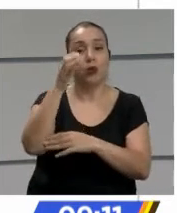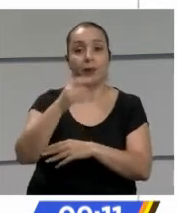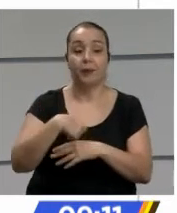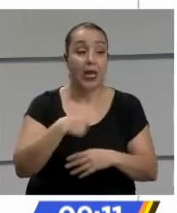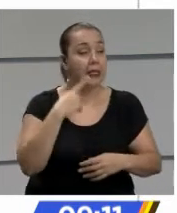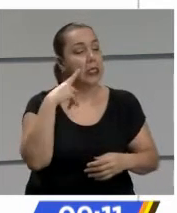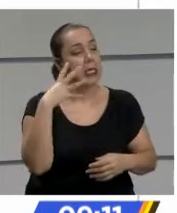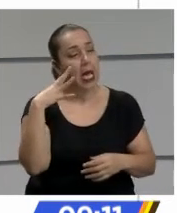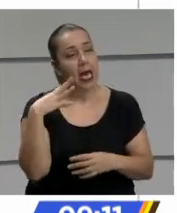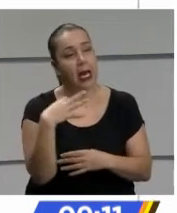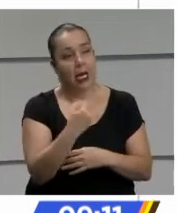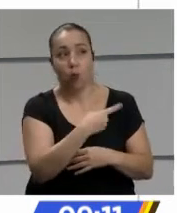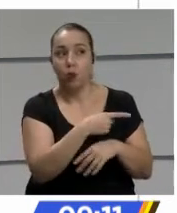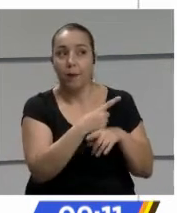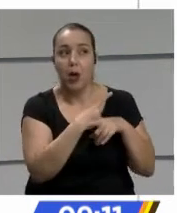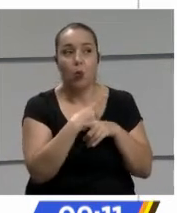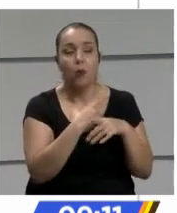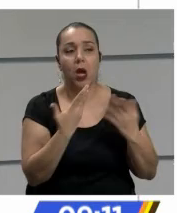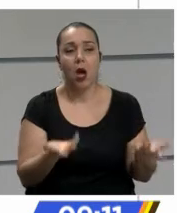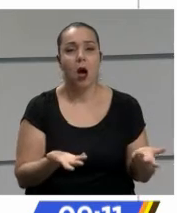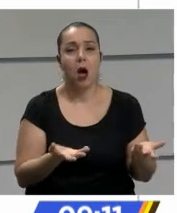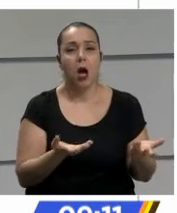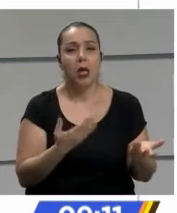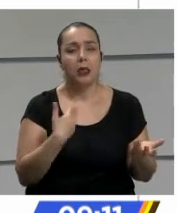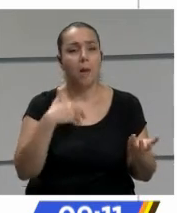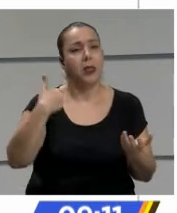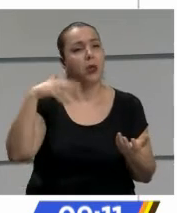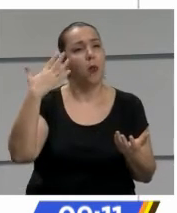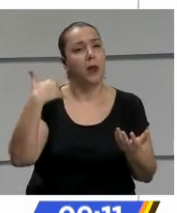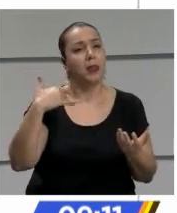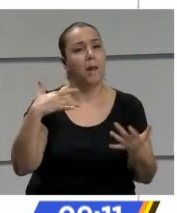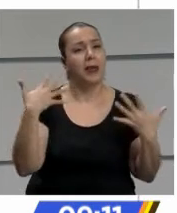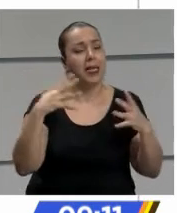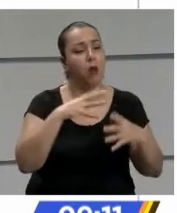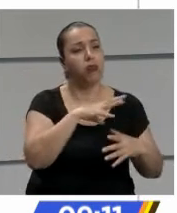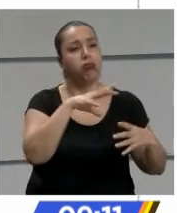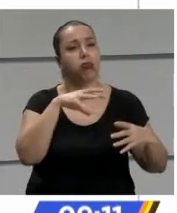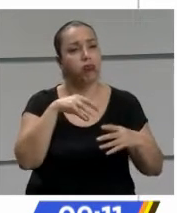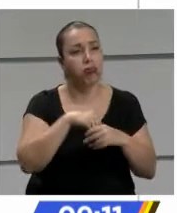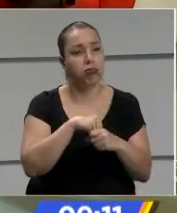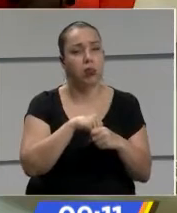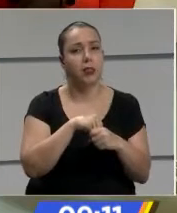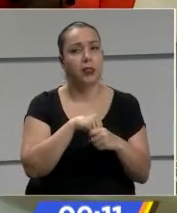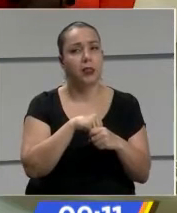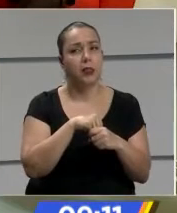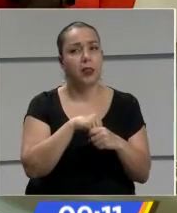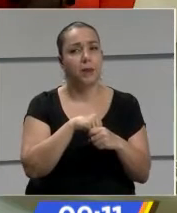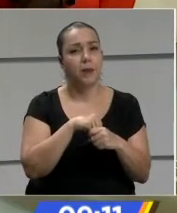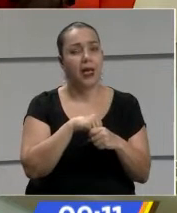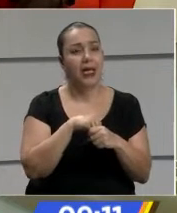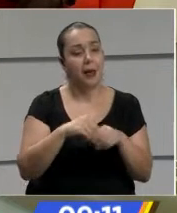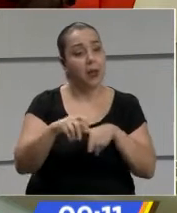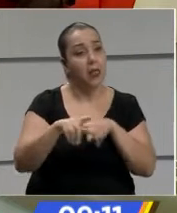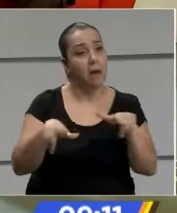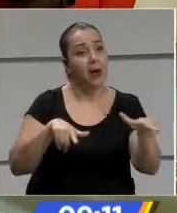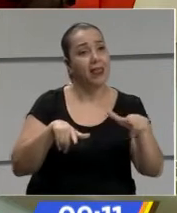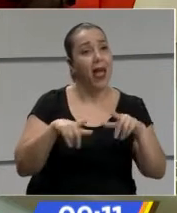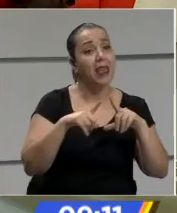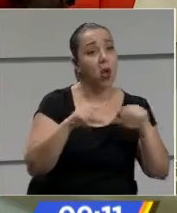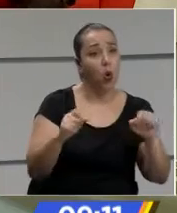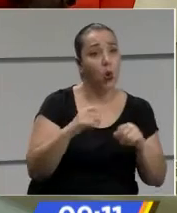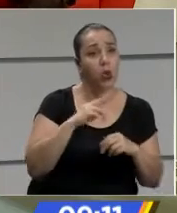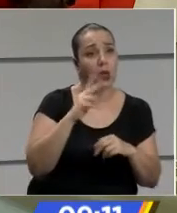que, si no me equivoco, usted me corrige, se empezó también desde la colonización, desde la zona de Nicoya